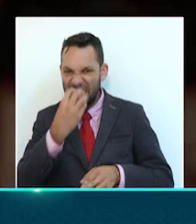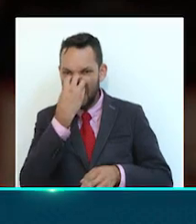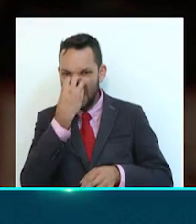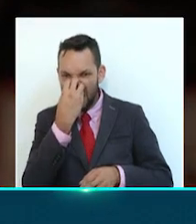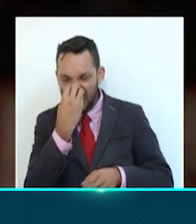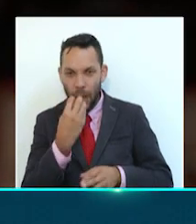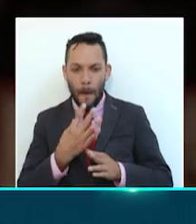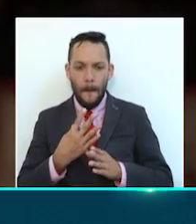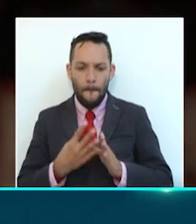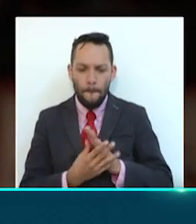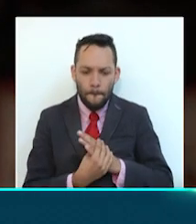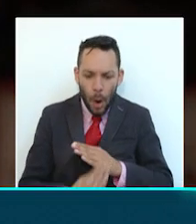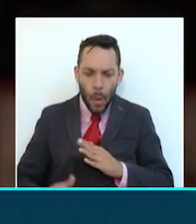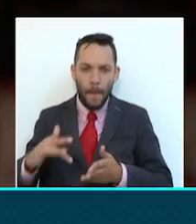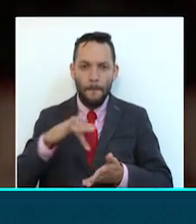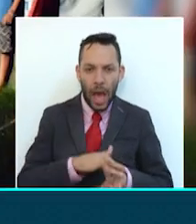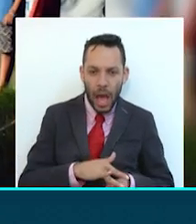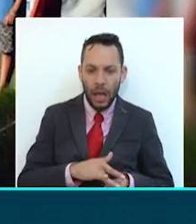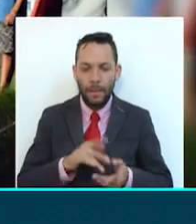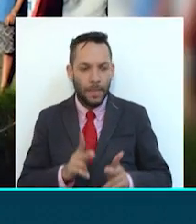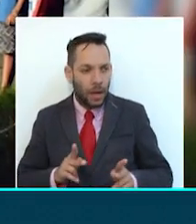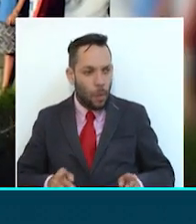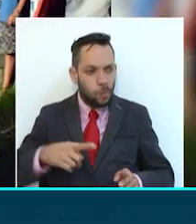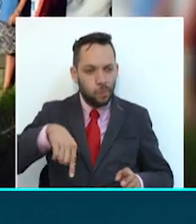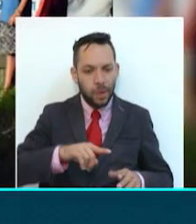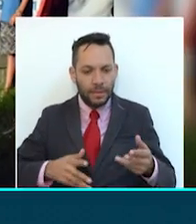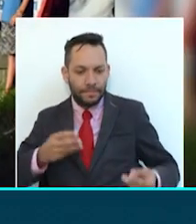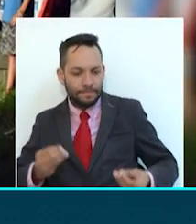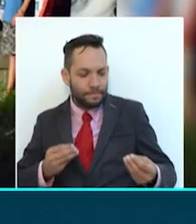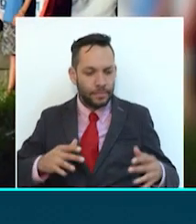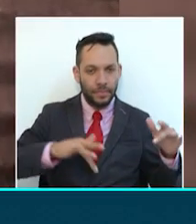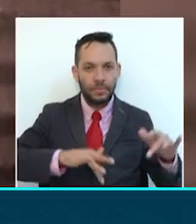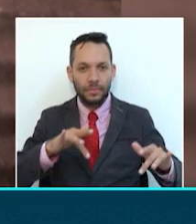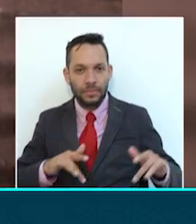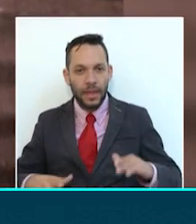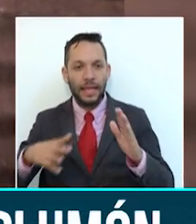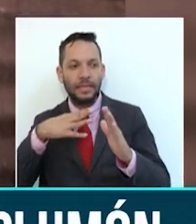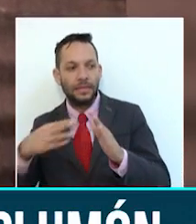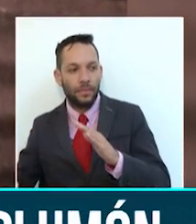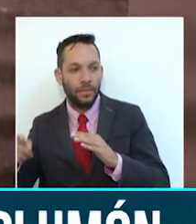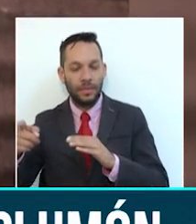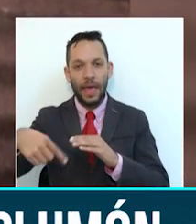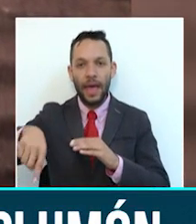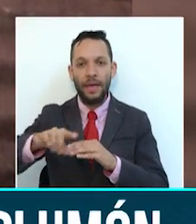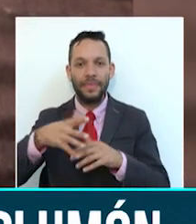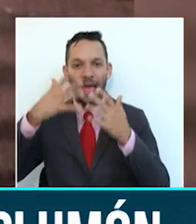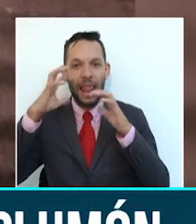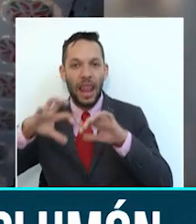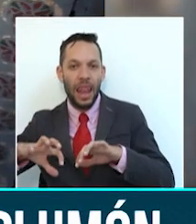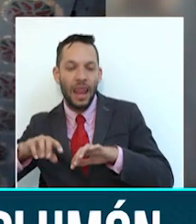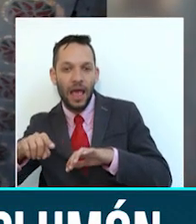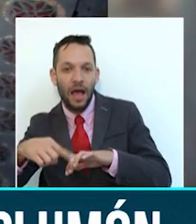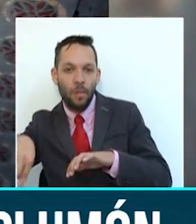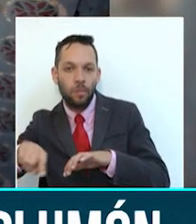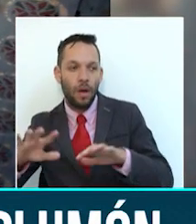pobre, ilegal, llega en algún momento, la gente pues tiene problemas con ese circo y cuando se va al circo les deja un león, una jaula con un león